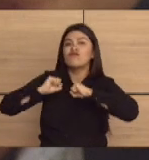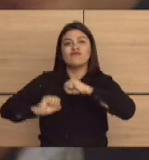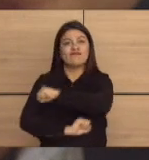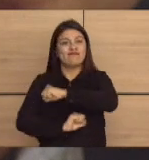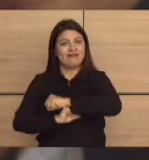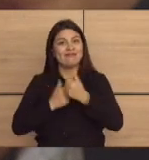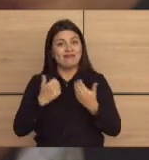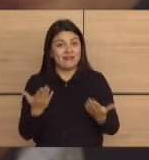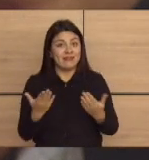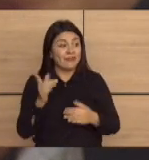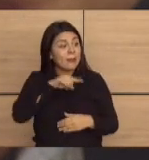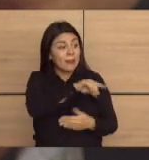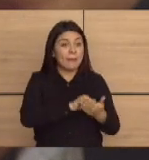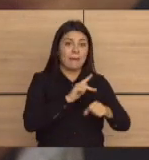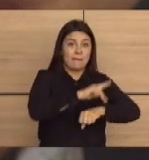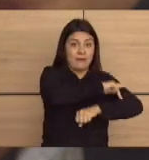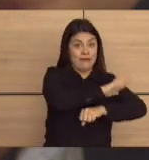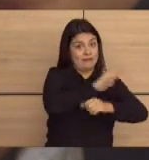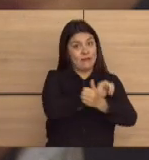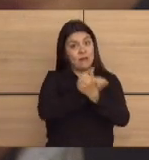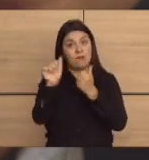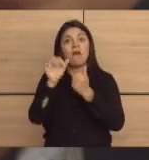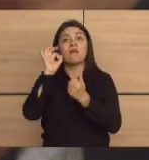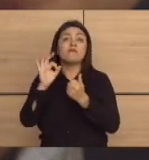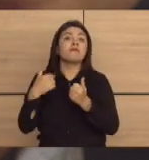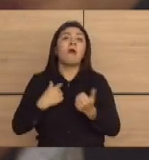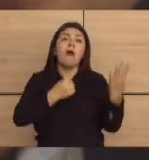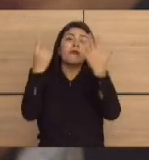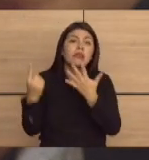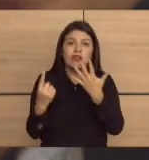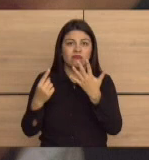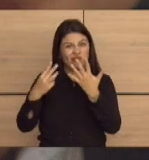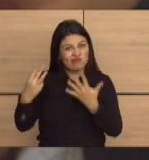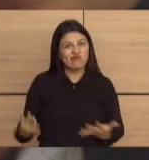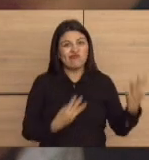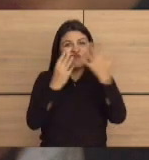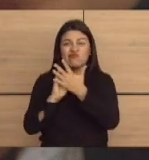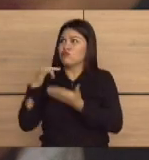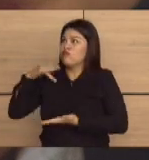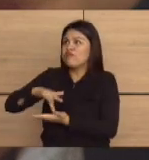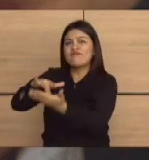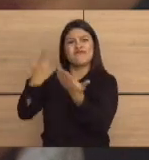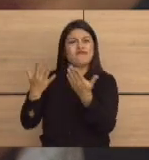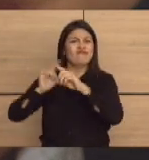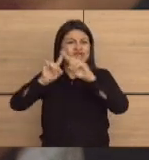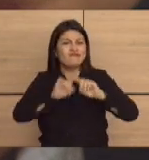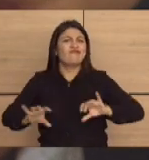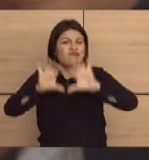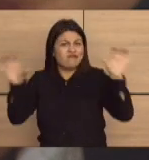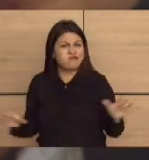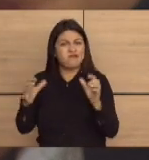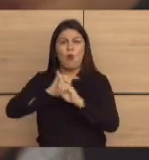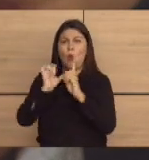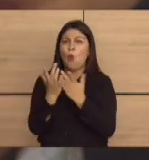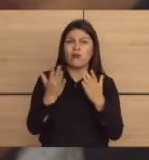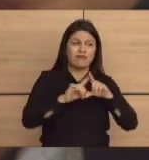mayoría llegan a la jornada única con una gran oferta extracurricular que tienen los mejores laboratorios,